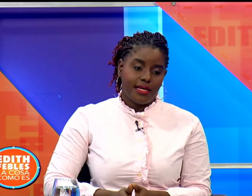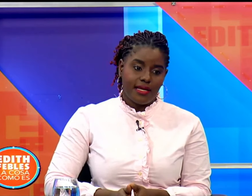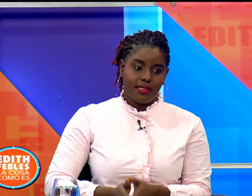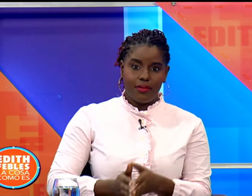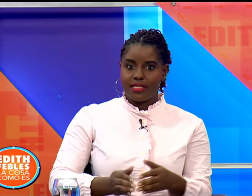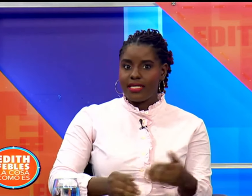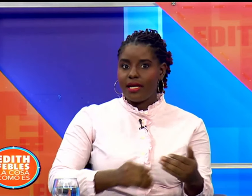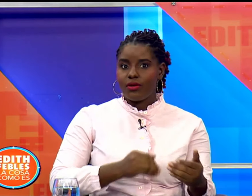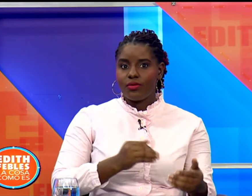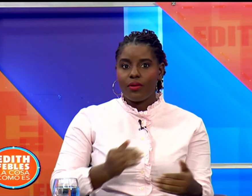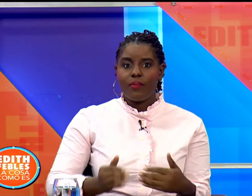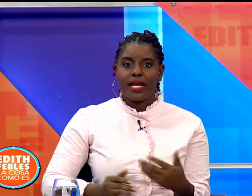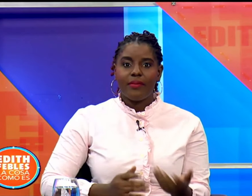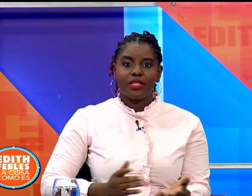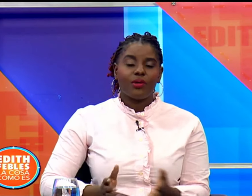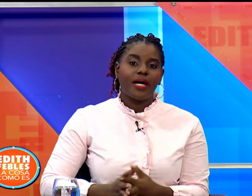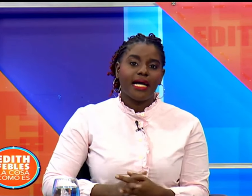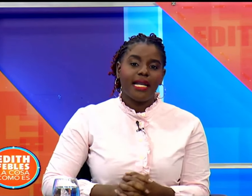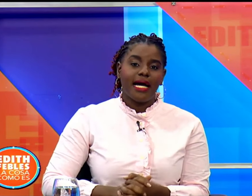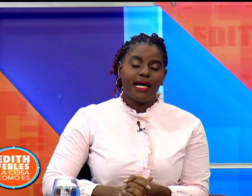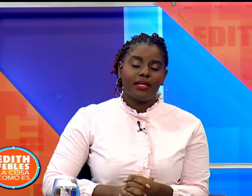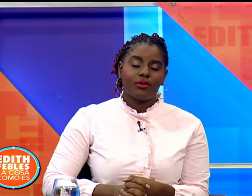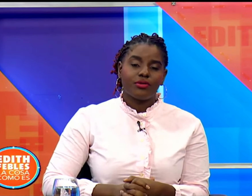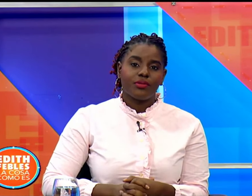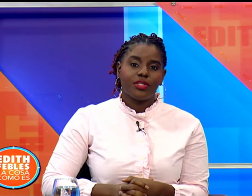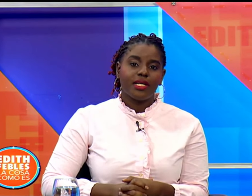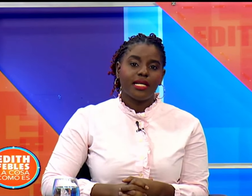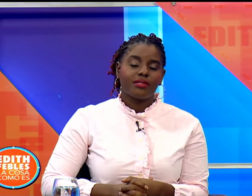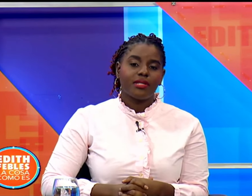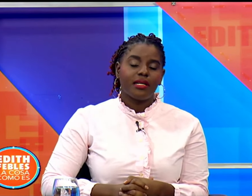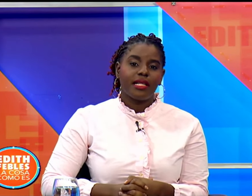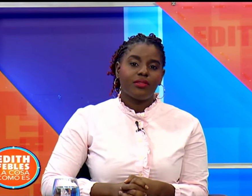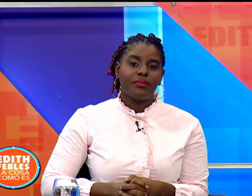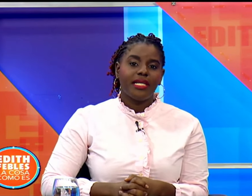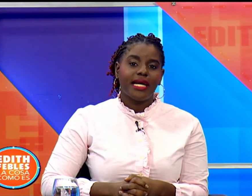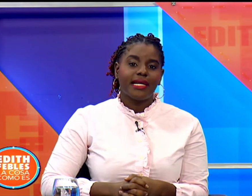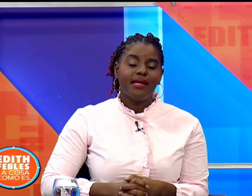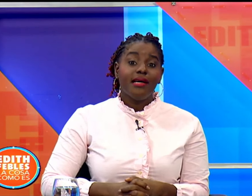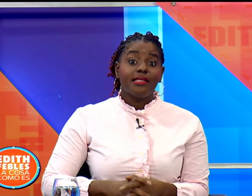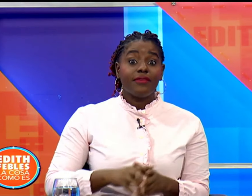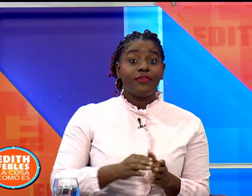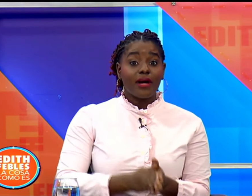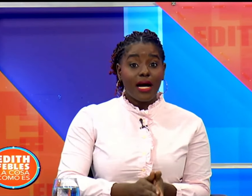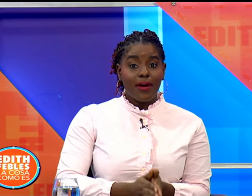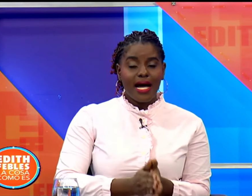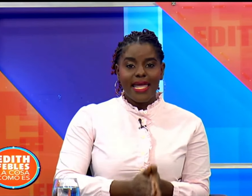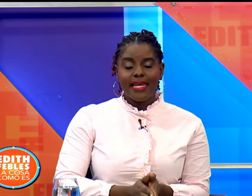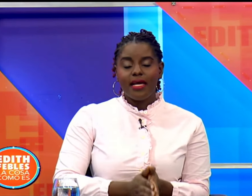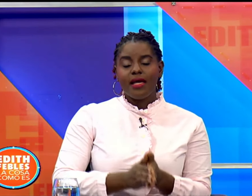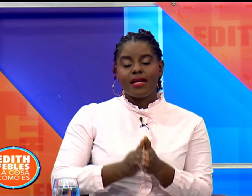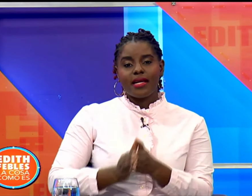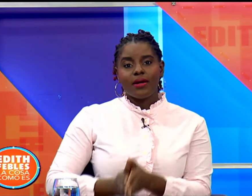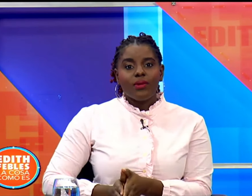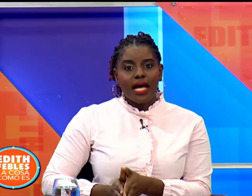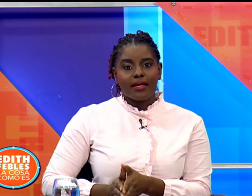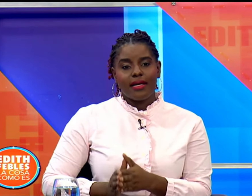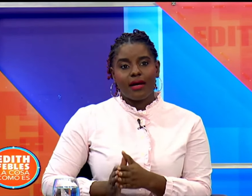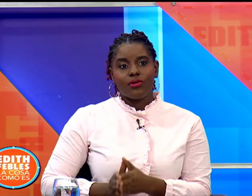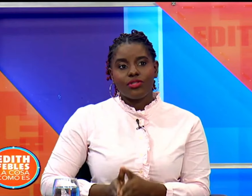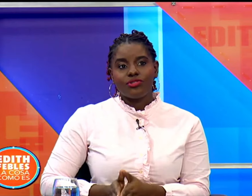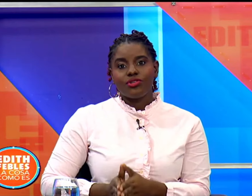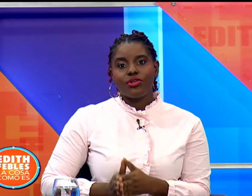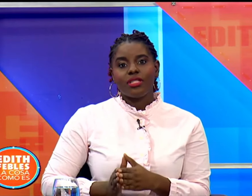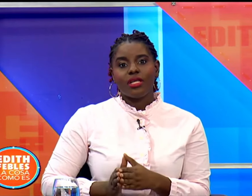168-13, que establecía los nuevos parámetros para el reconocimiento de la nacionalidad dominicana, se enfocaba en regular